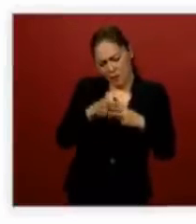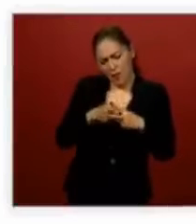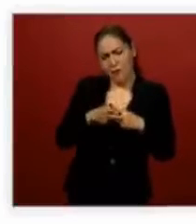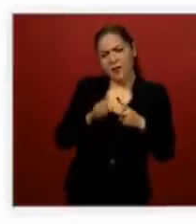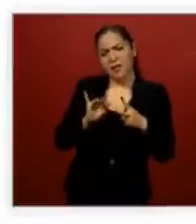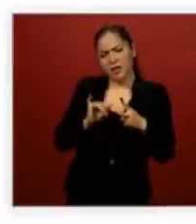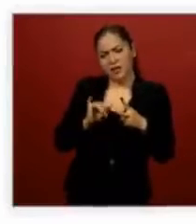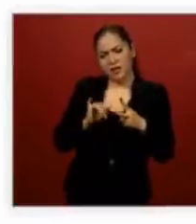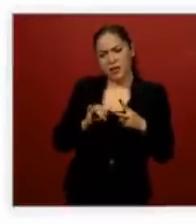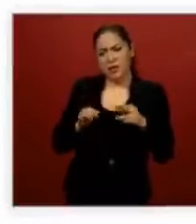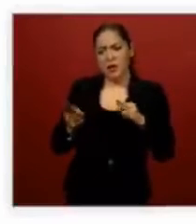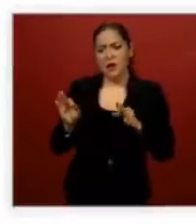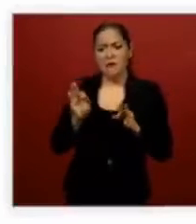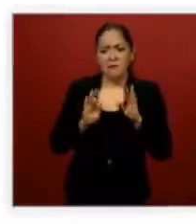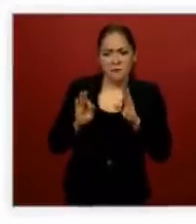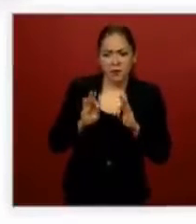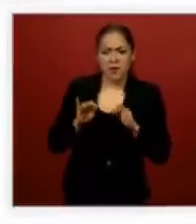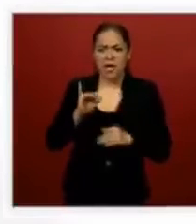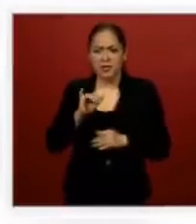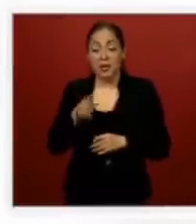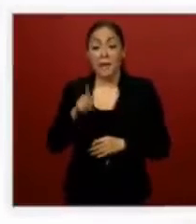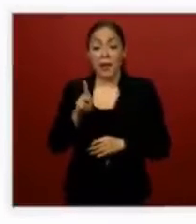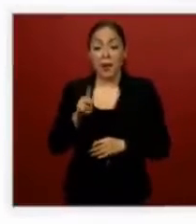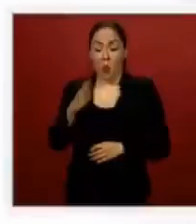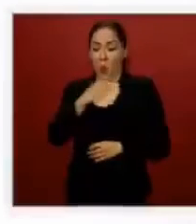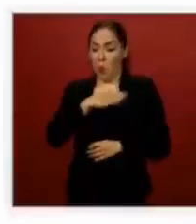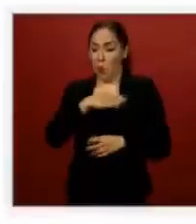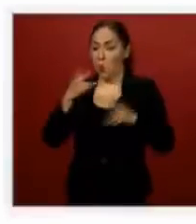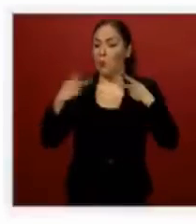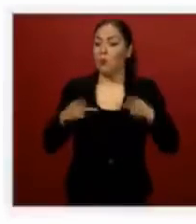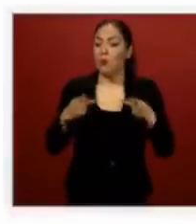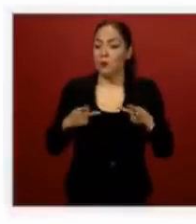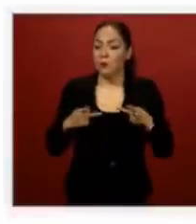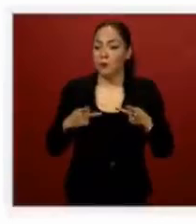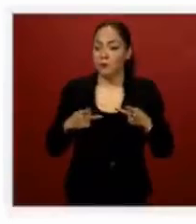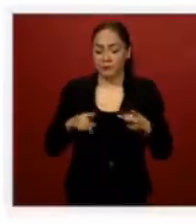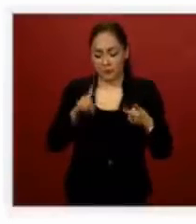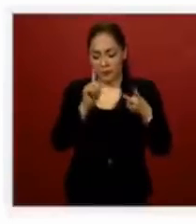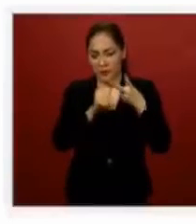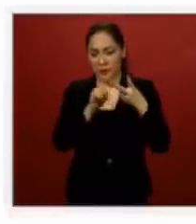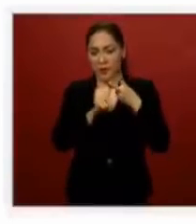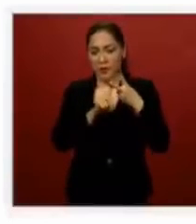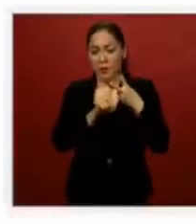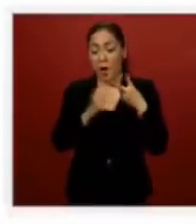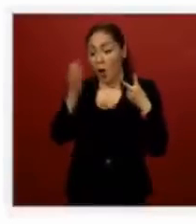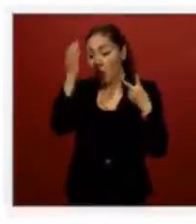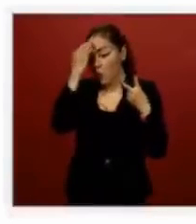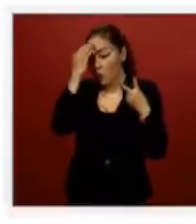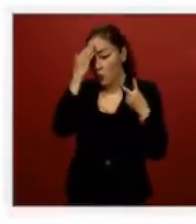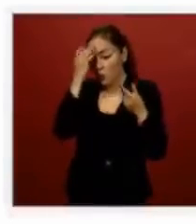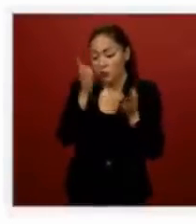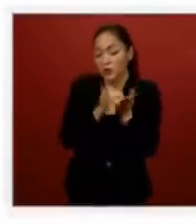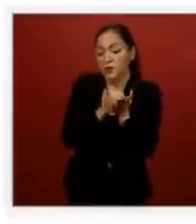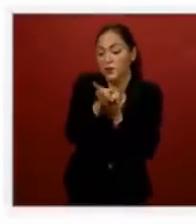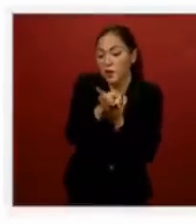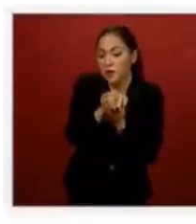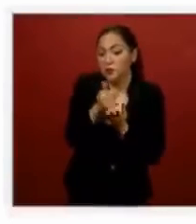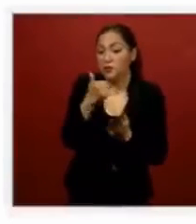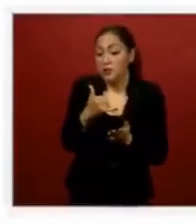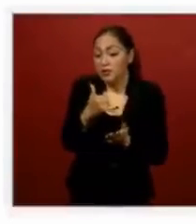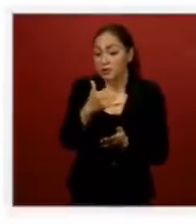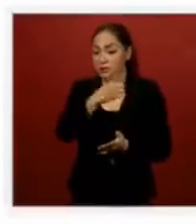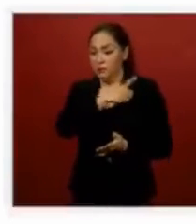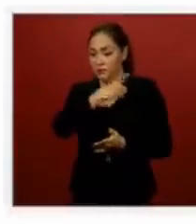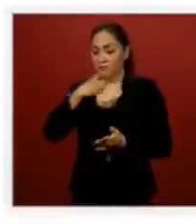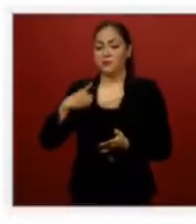ciudadanos. Claro. Que sepan física, sí, Sí. pero buenos ciudadanos. Luego, conscientes de sus derechos y deberes. Ujú. Esta parte